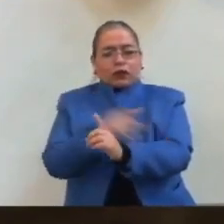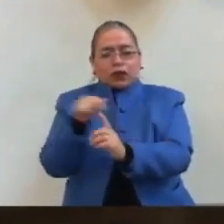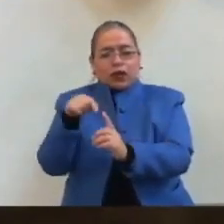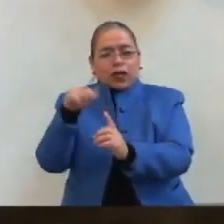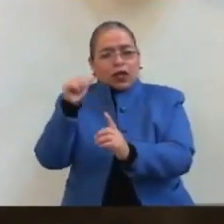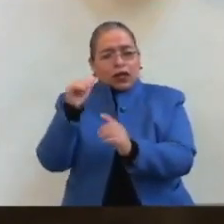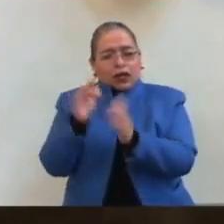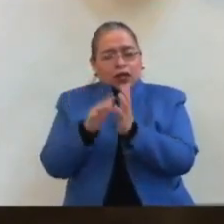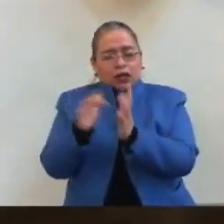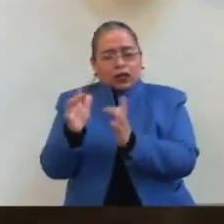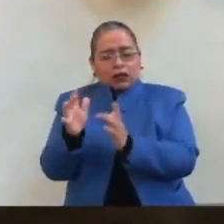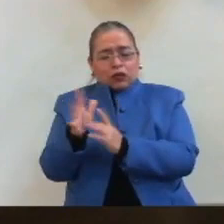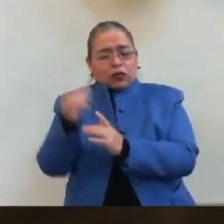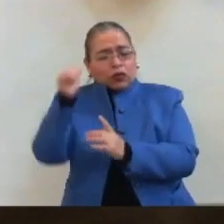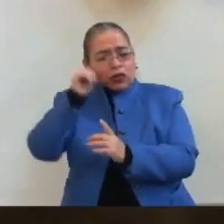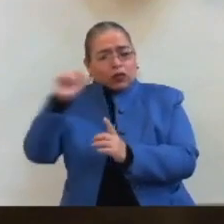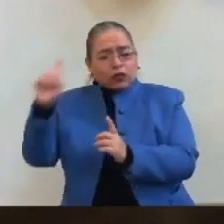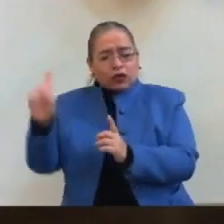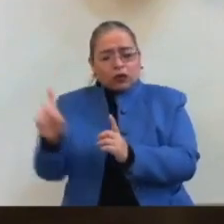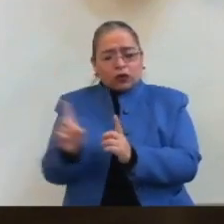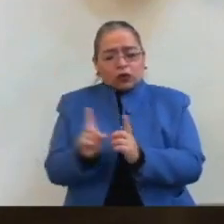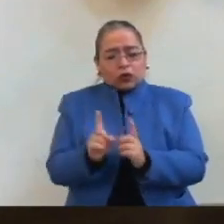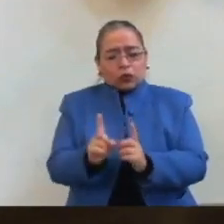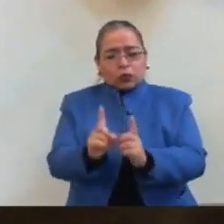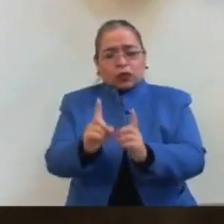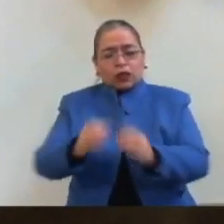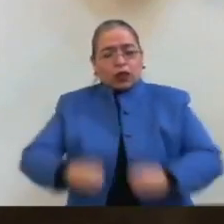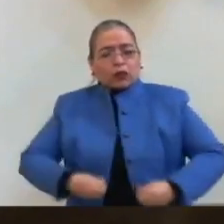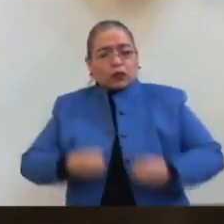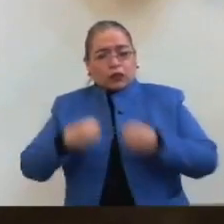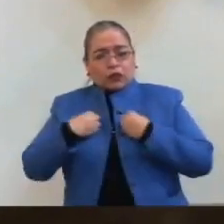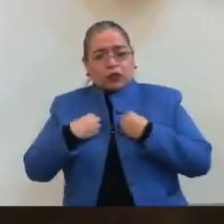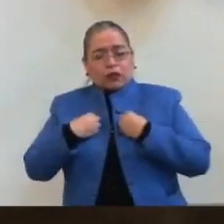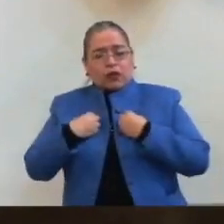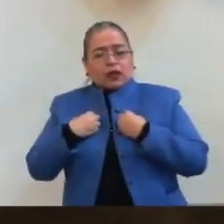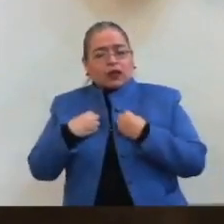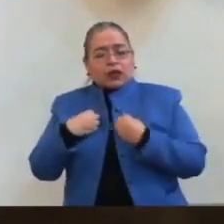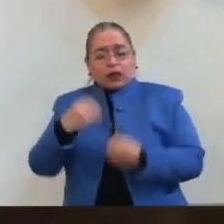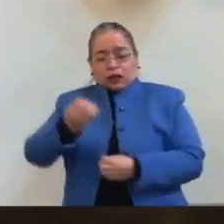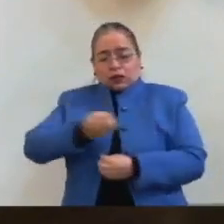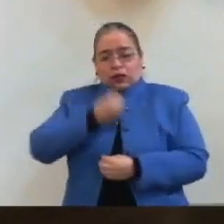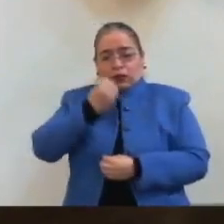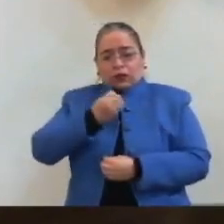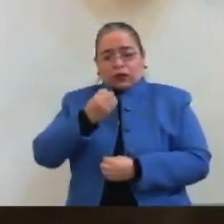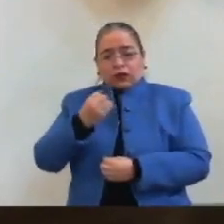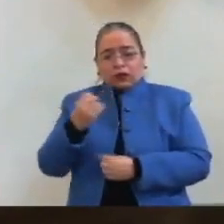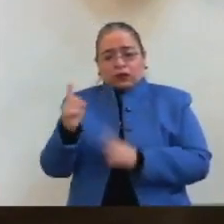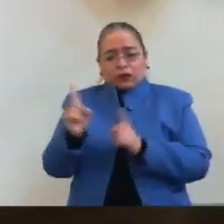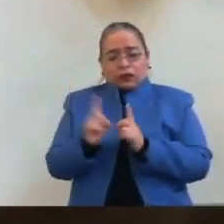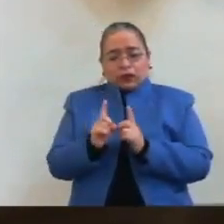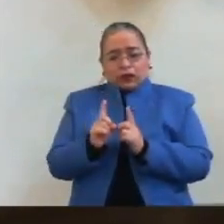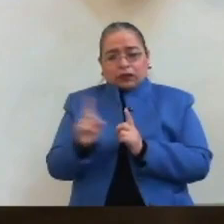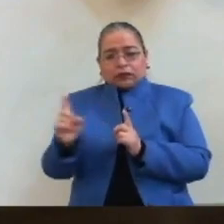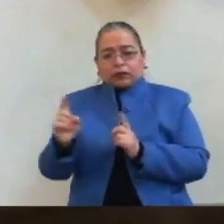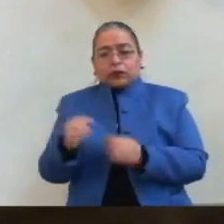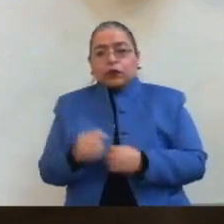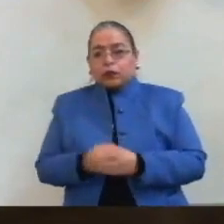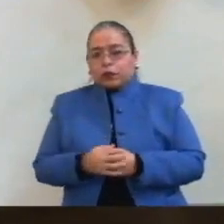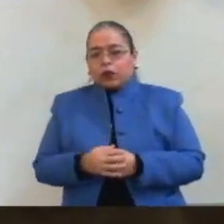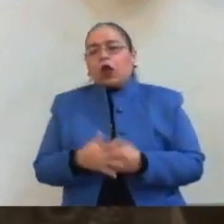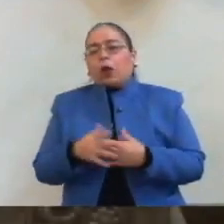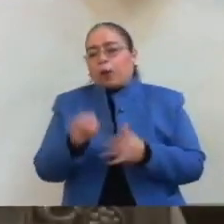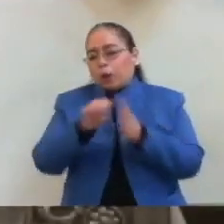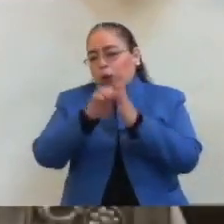presente el que se hace cercano cuando uno ama a